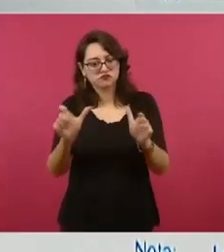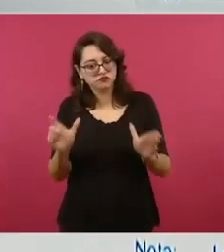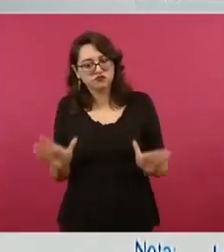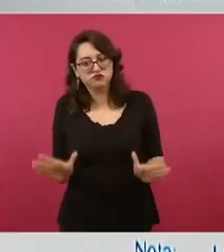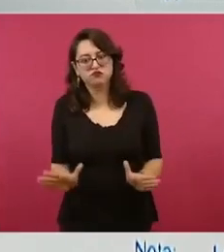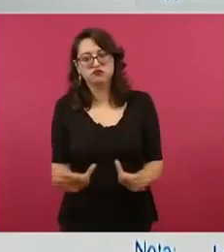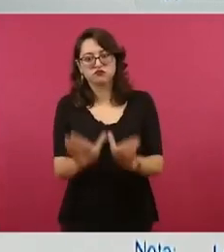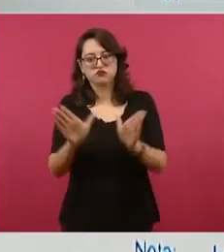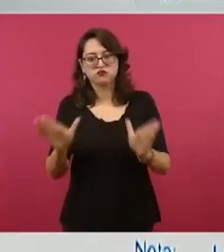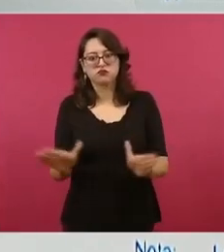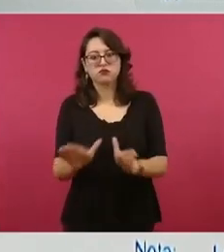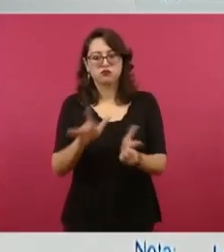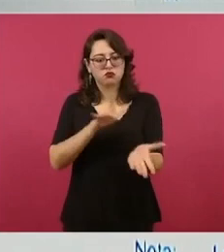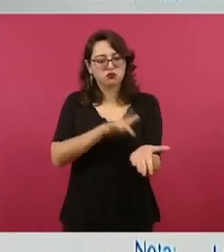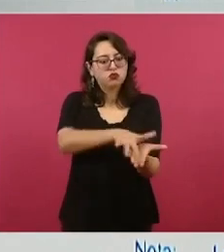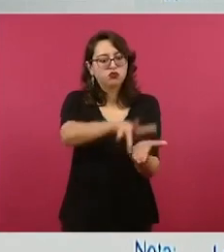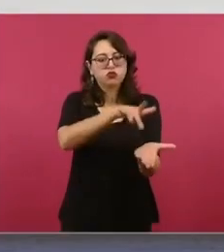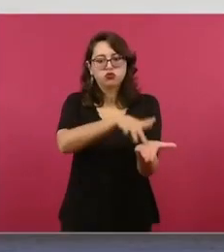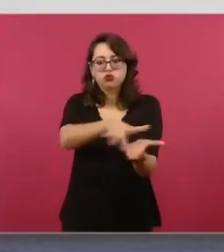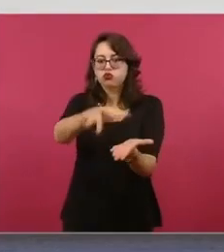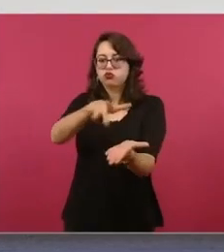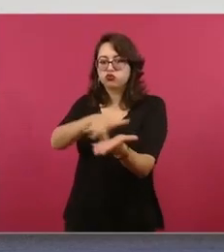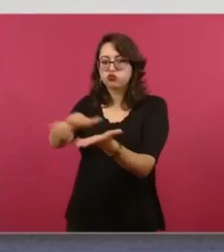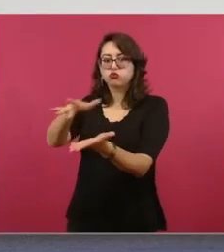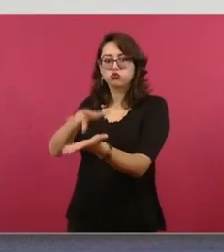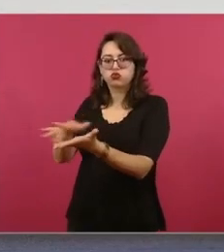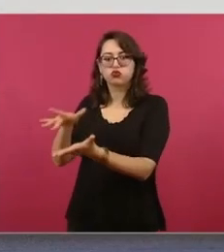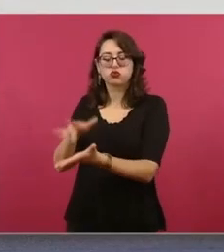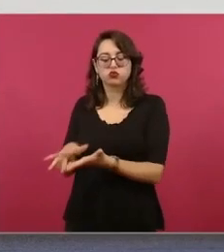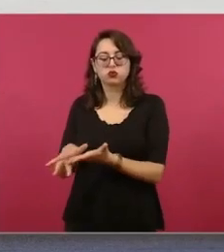de destinar apoyos